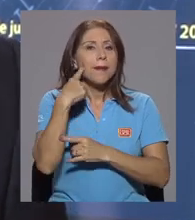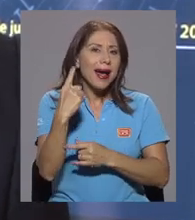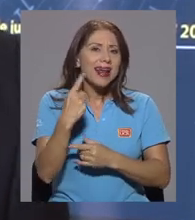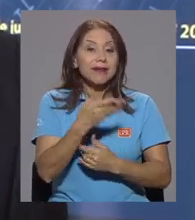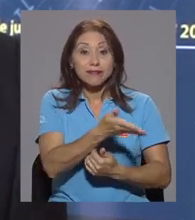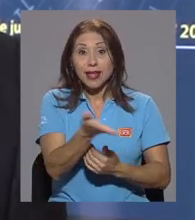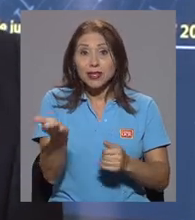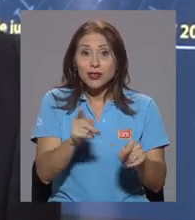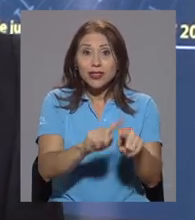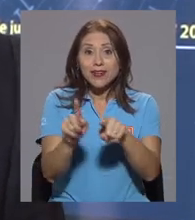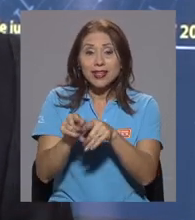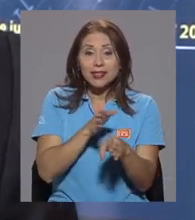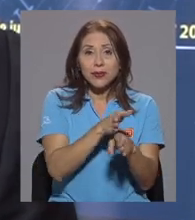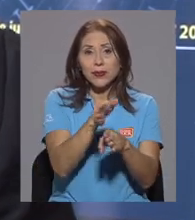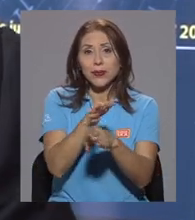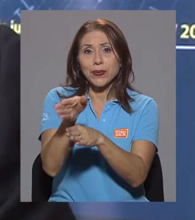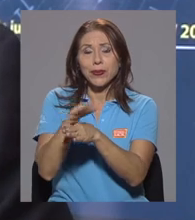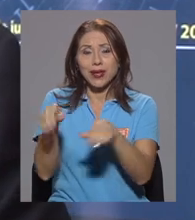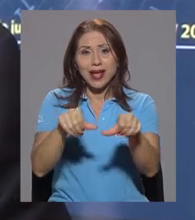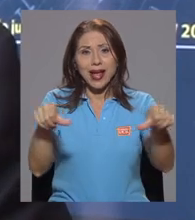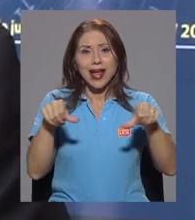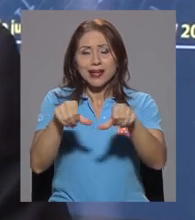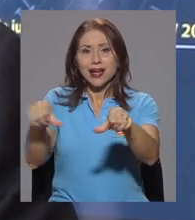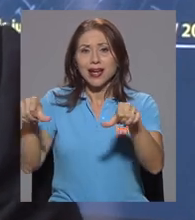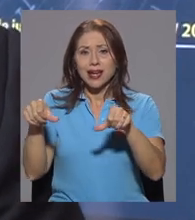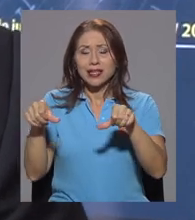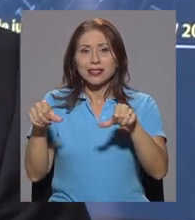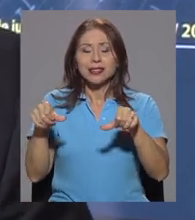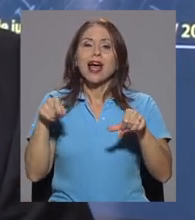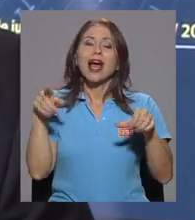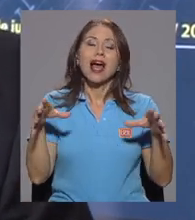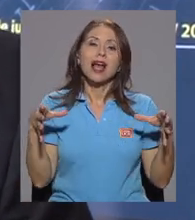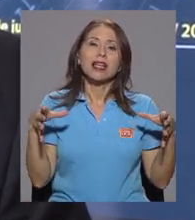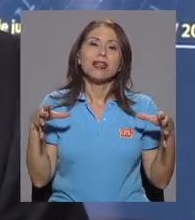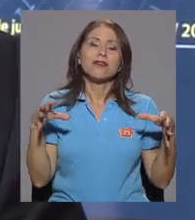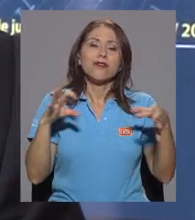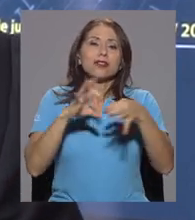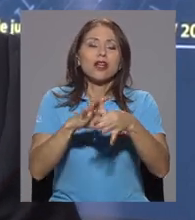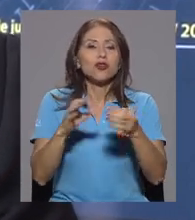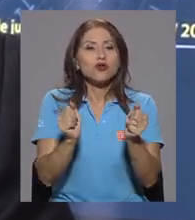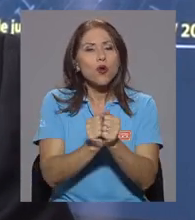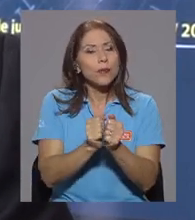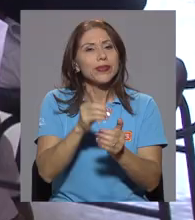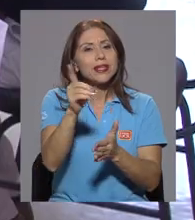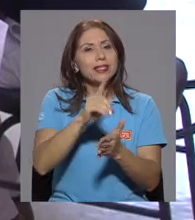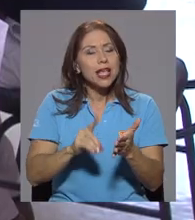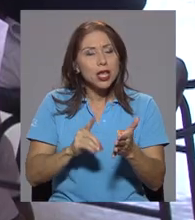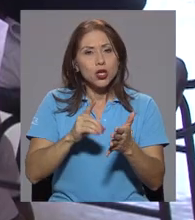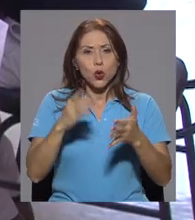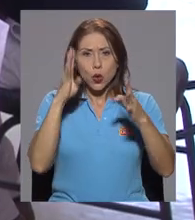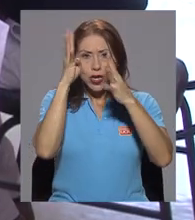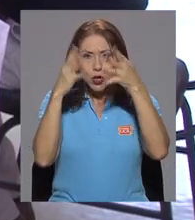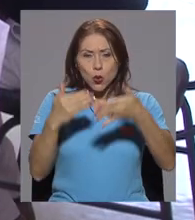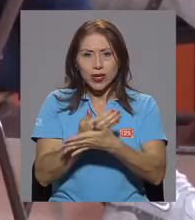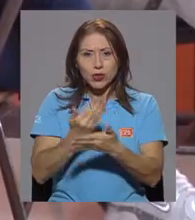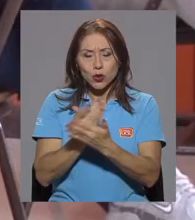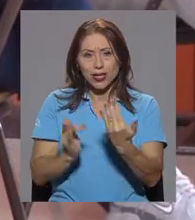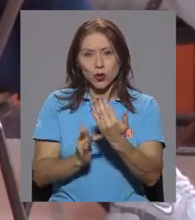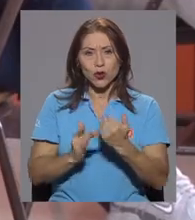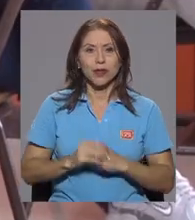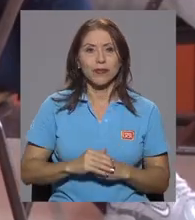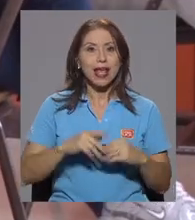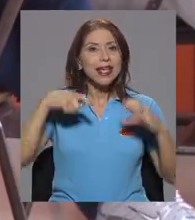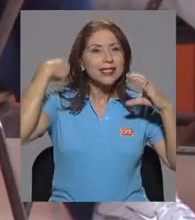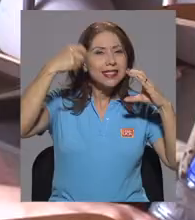interdisciplinario que se aglutina alrededor de la noción de diseño e innovación tecnológica. Cines,